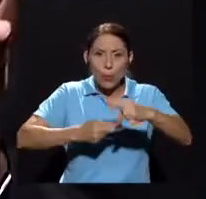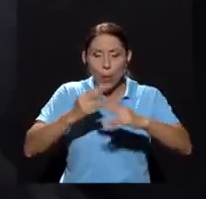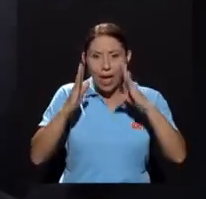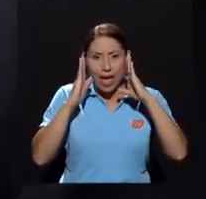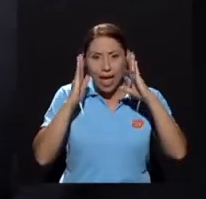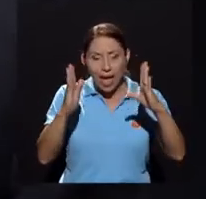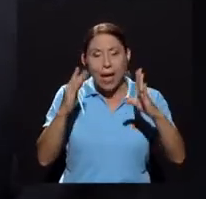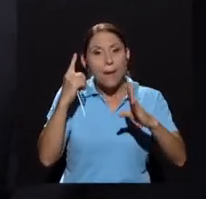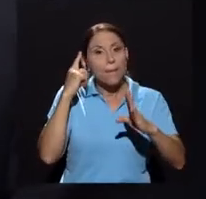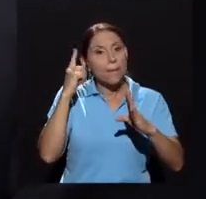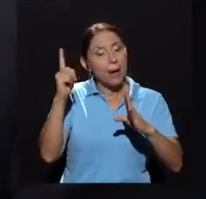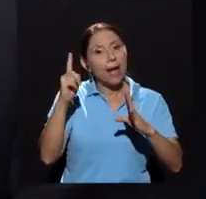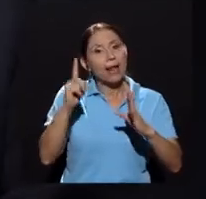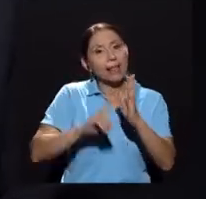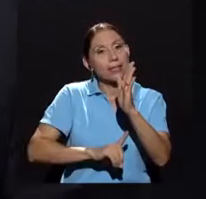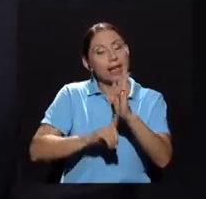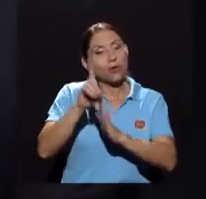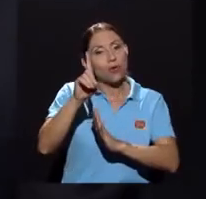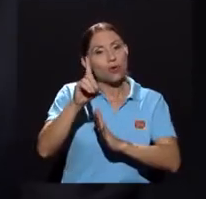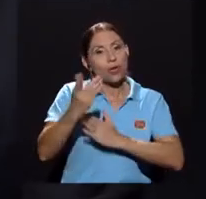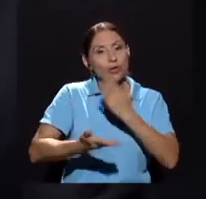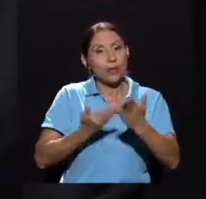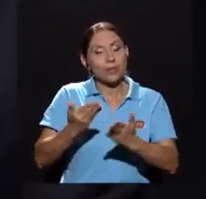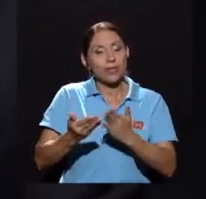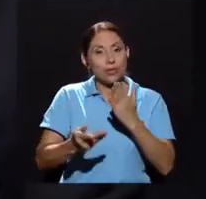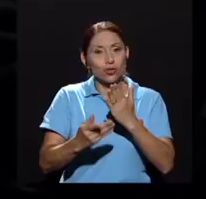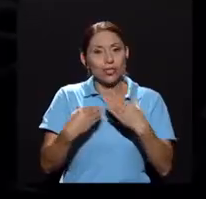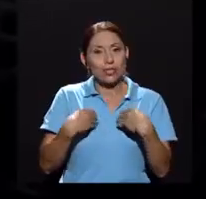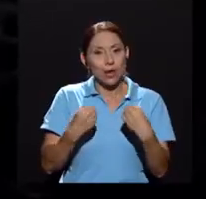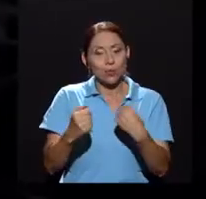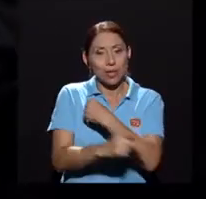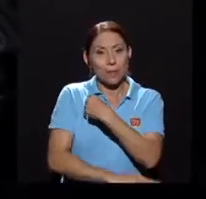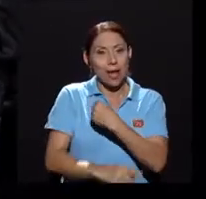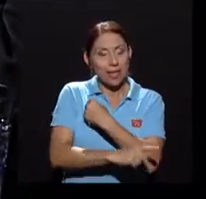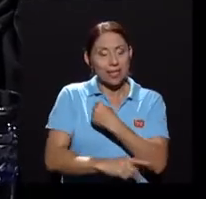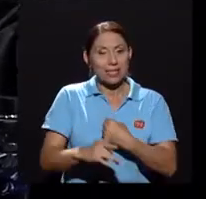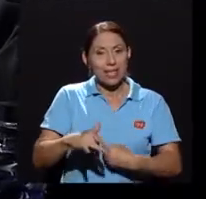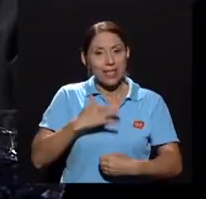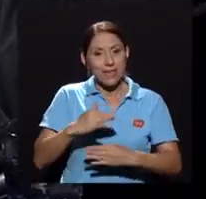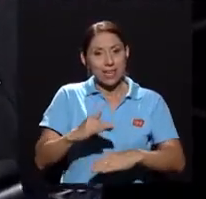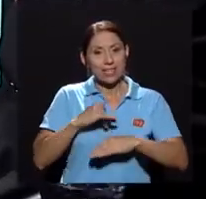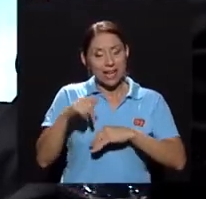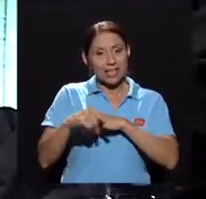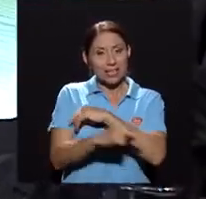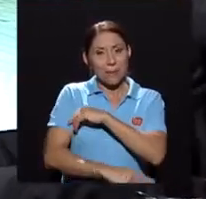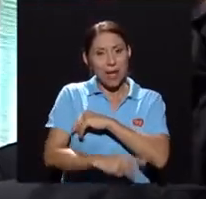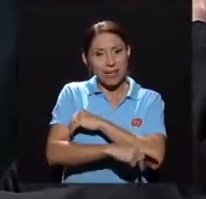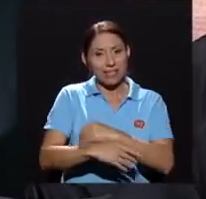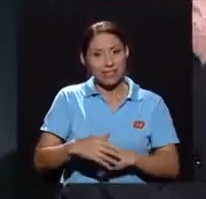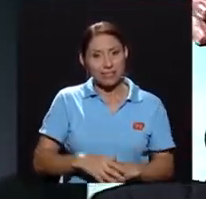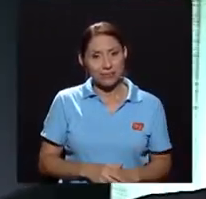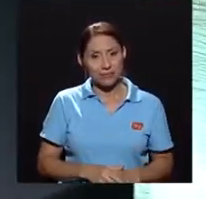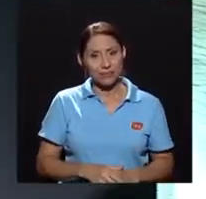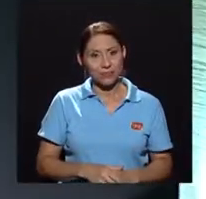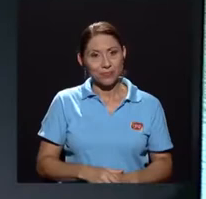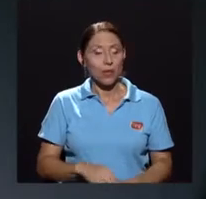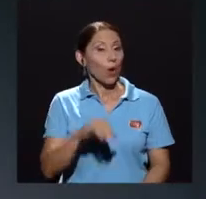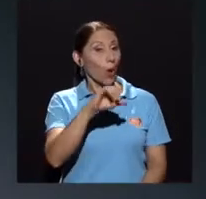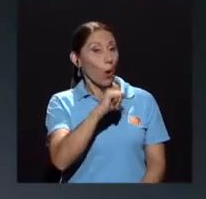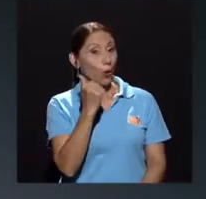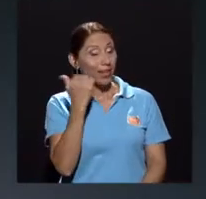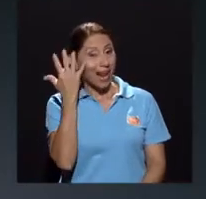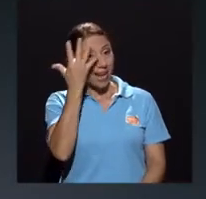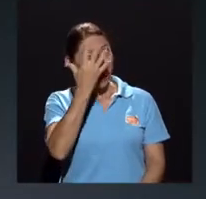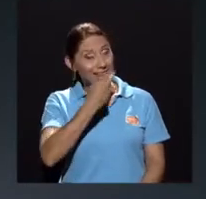desarrollo de los servicios de salud del país y el bienestar de este país otra linda historia que nos